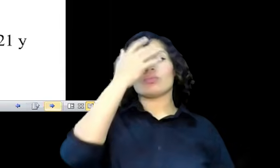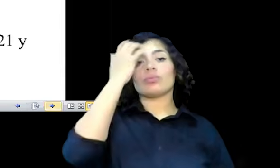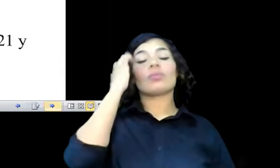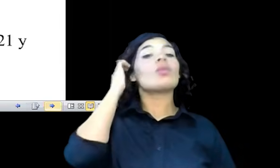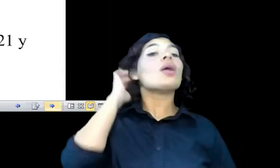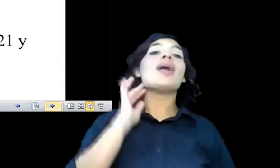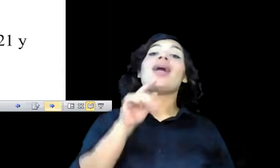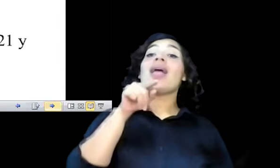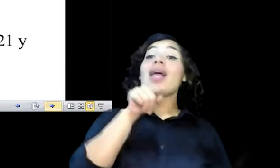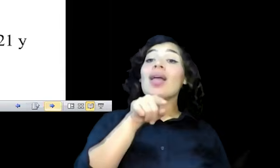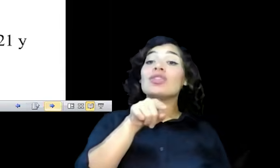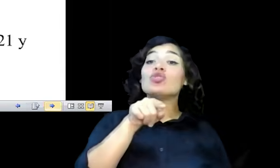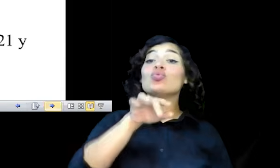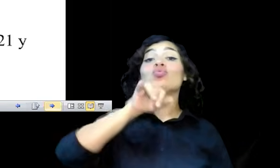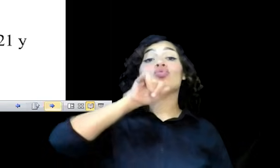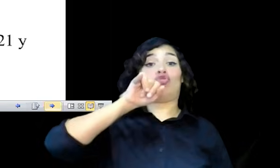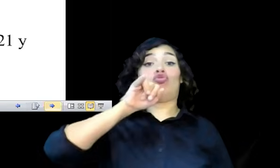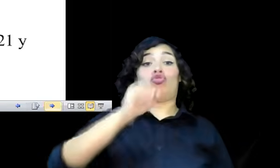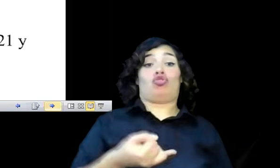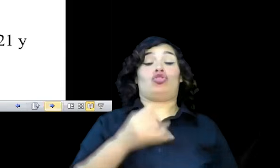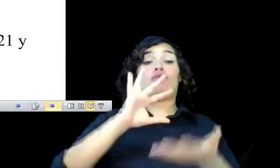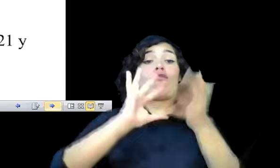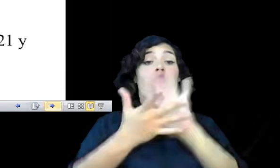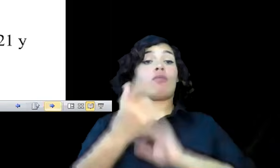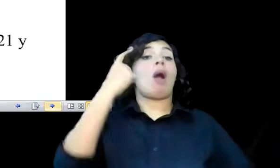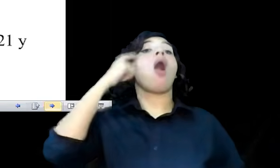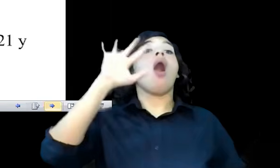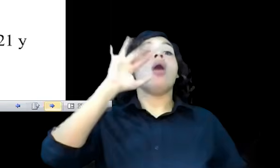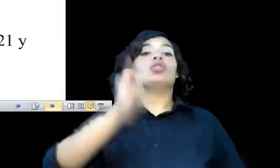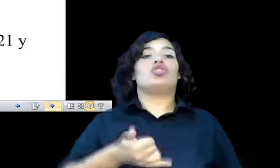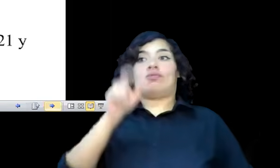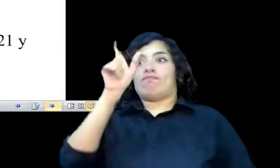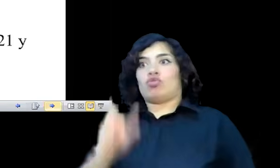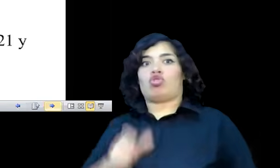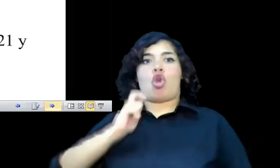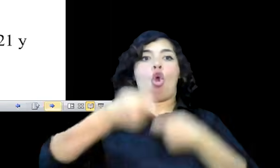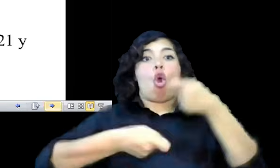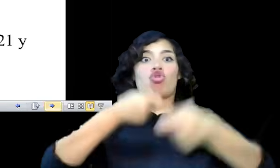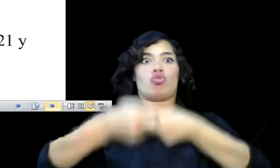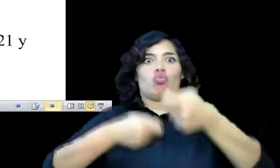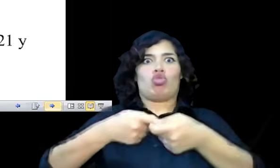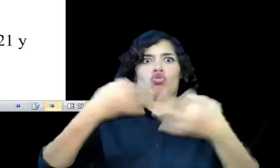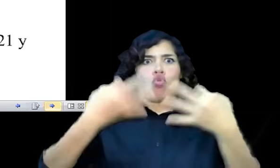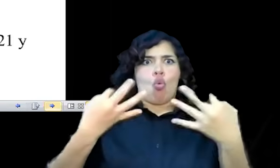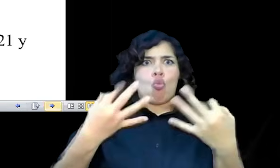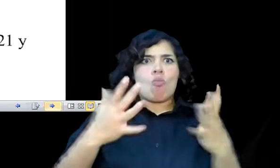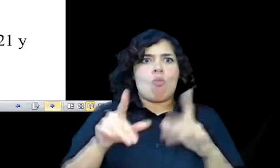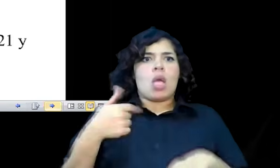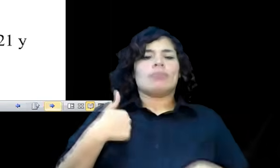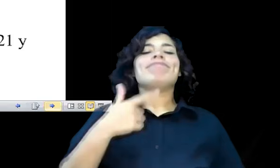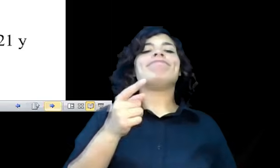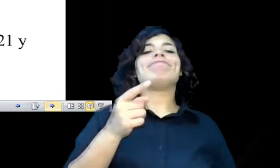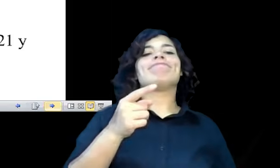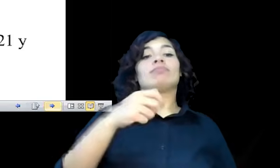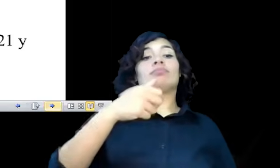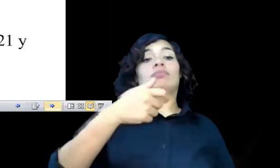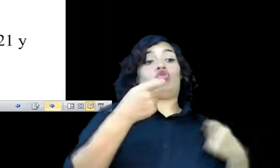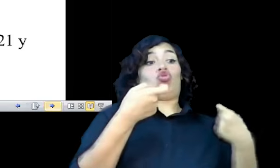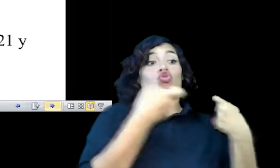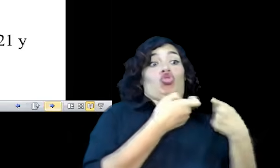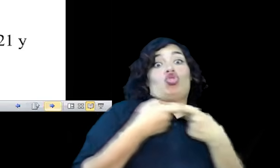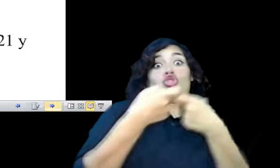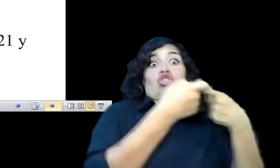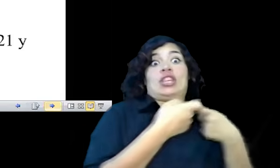Para ellos, sí, para calificar como contribuyente cumplidor, tampoco tuvieron que haber regularizado bienes, las